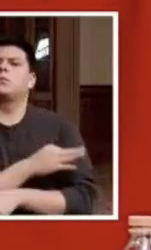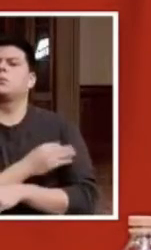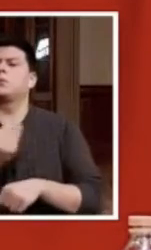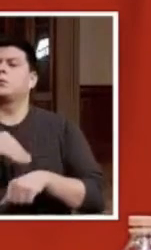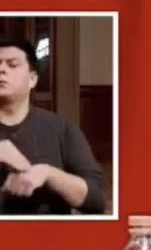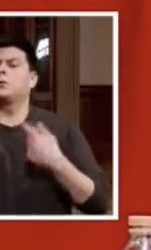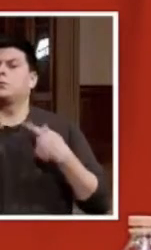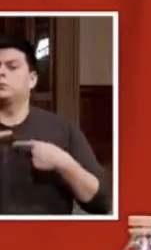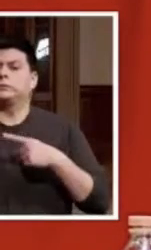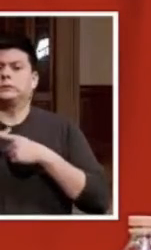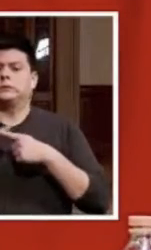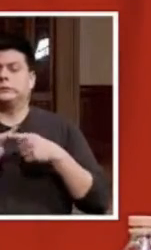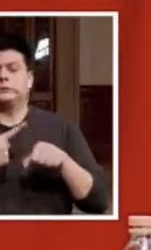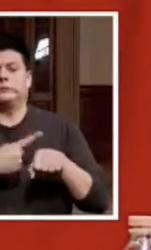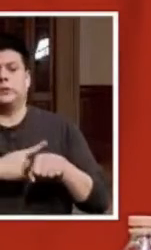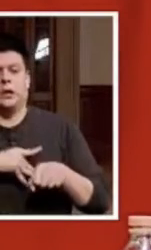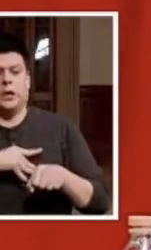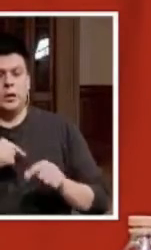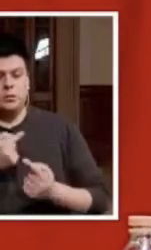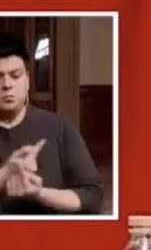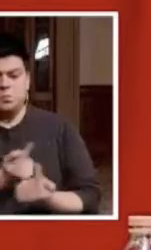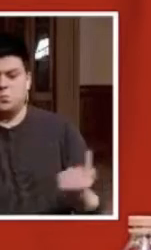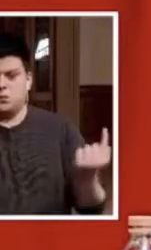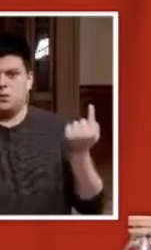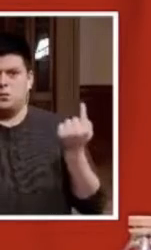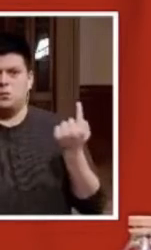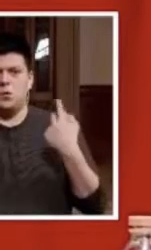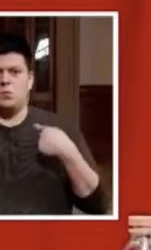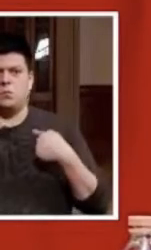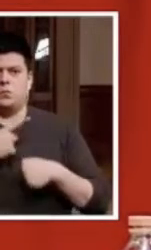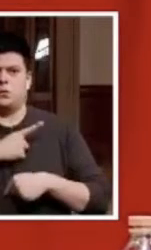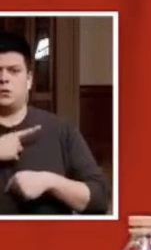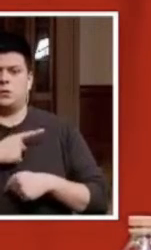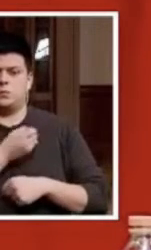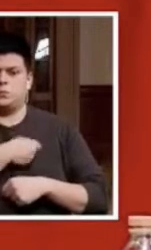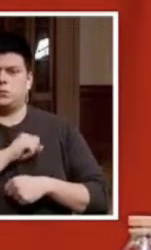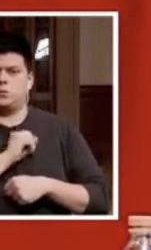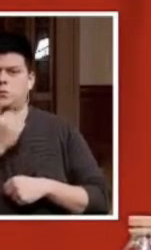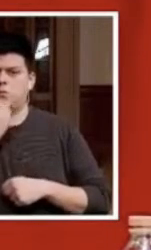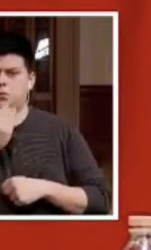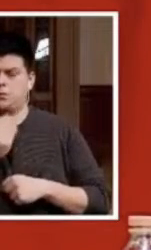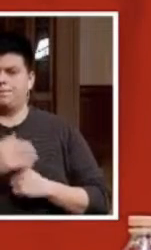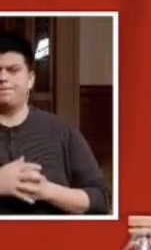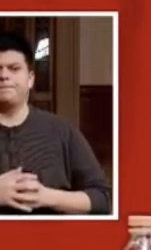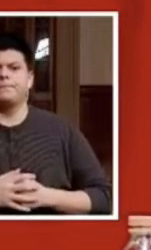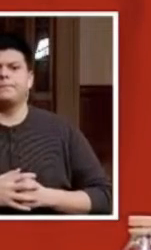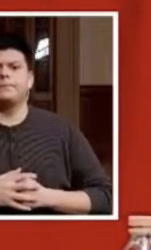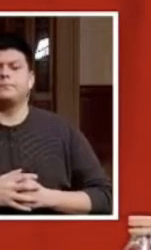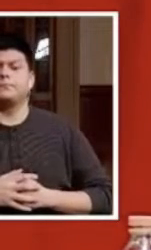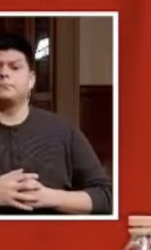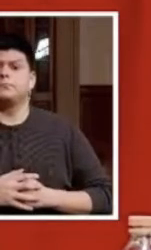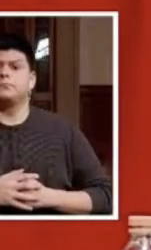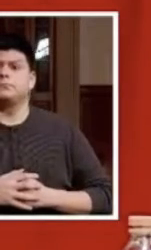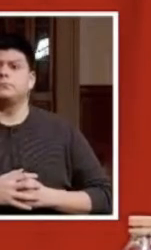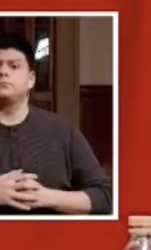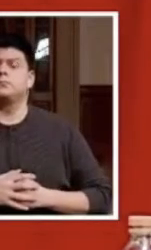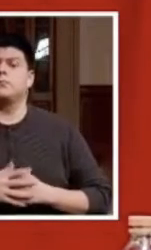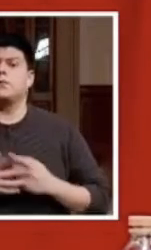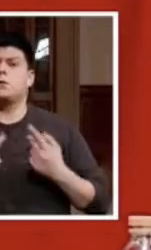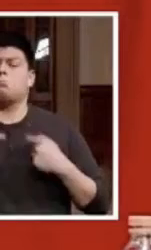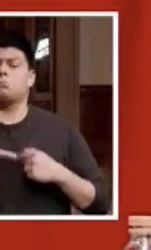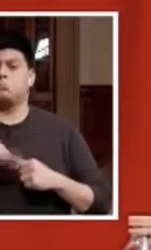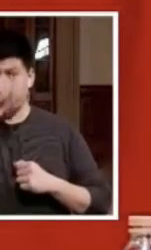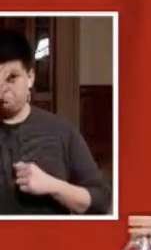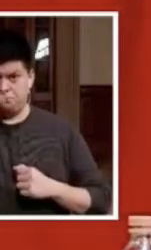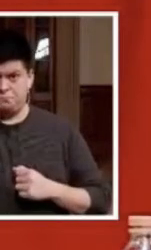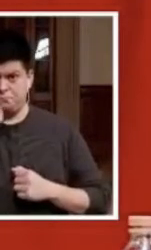otros padecimientos a los niños, el paciente tiene que estar sano. El paciente no tiene que tener